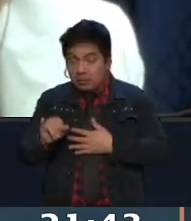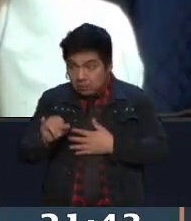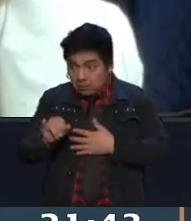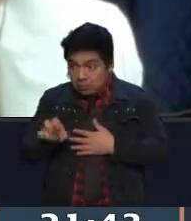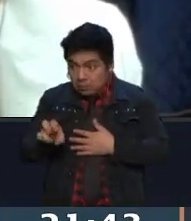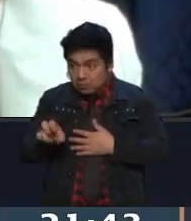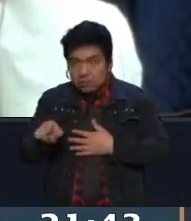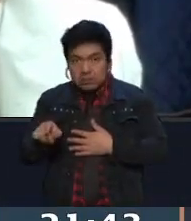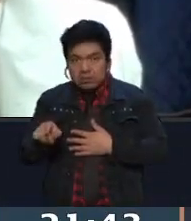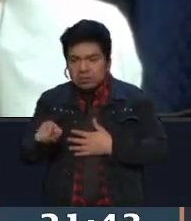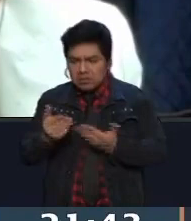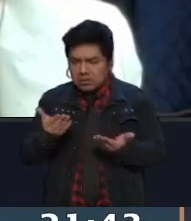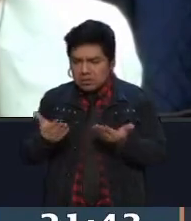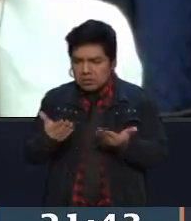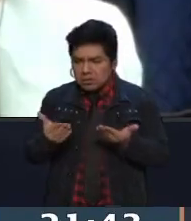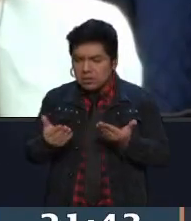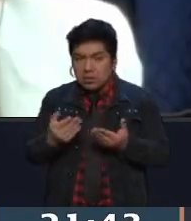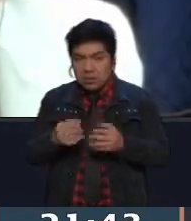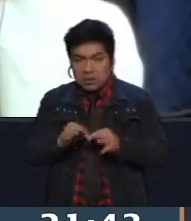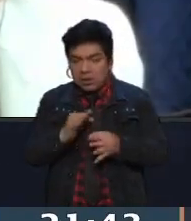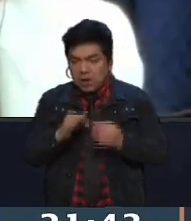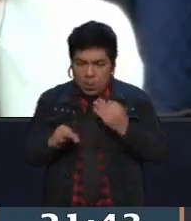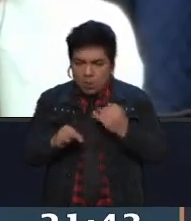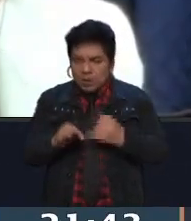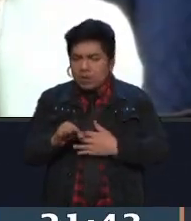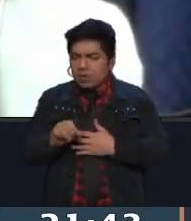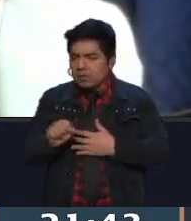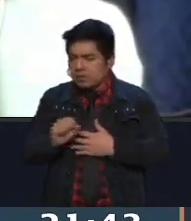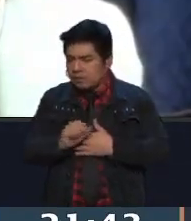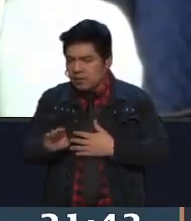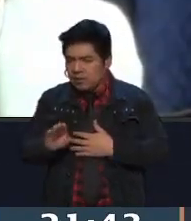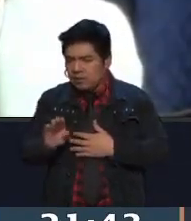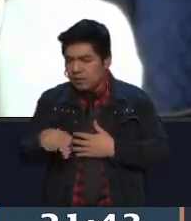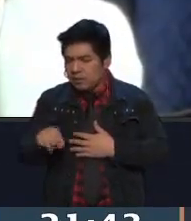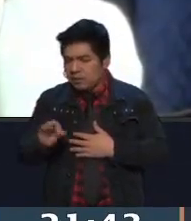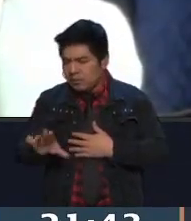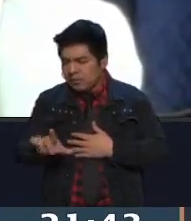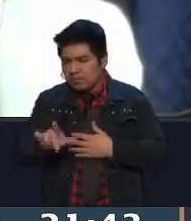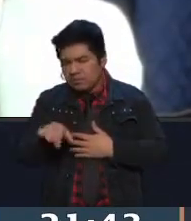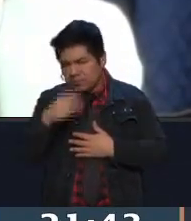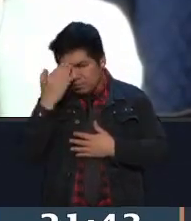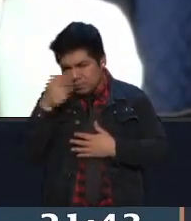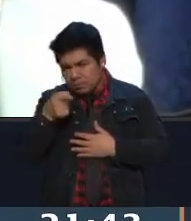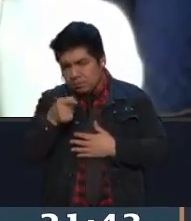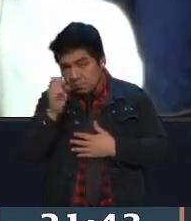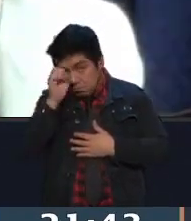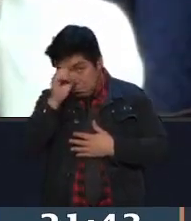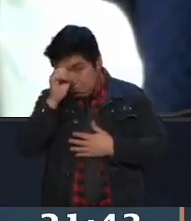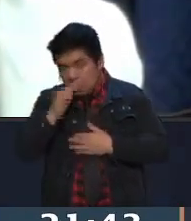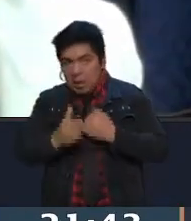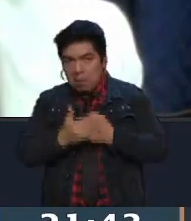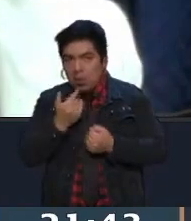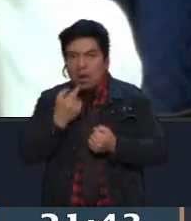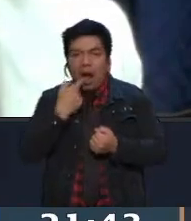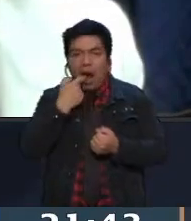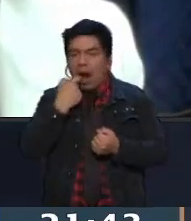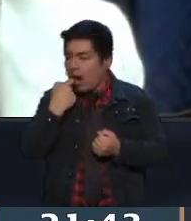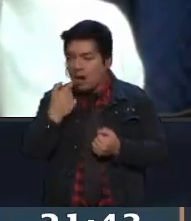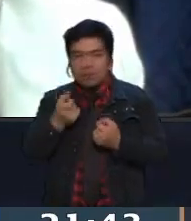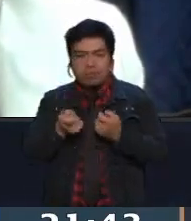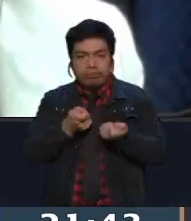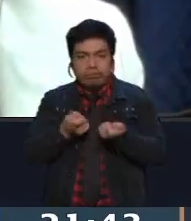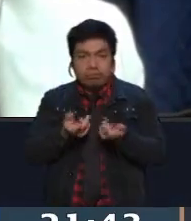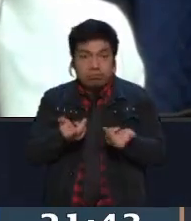algo que se puede comparar también con este último Super Bowl. Y algo que me gustaría preguntarte es, ¿a qué crees que se deba esta intención de manipular las